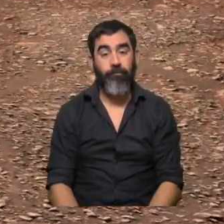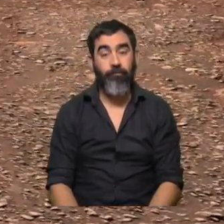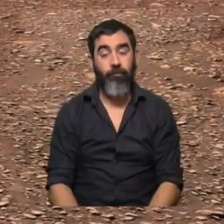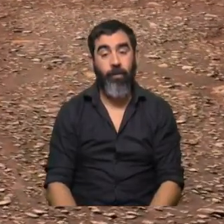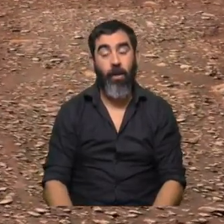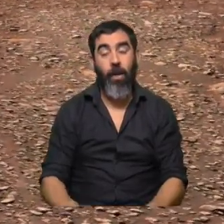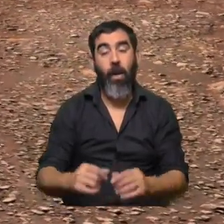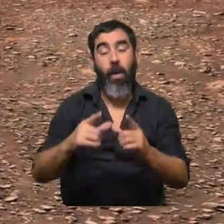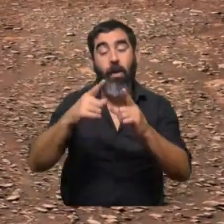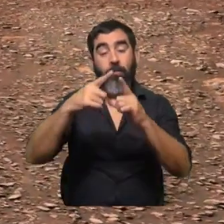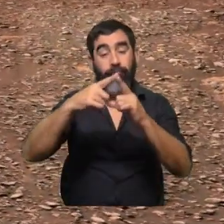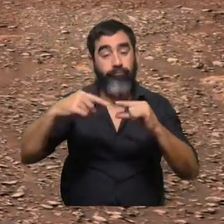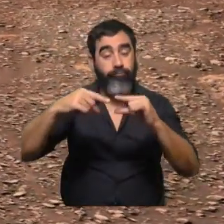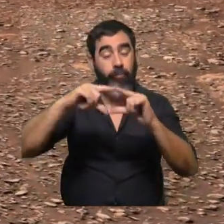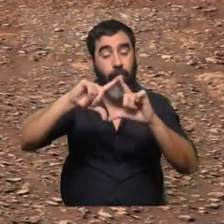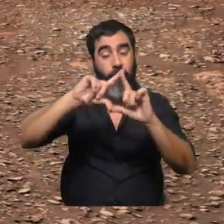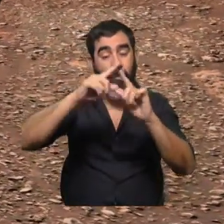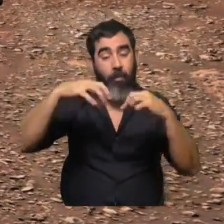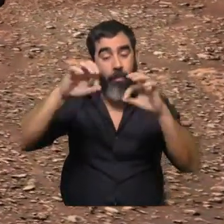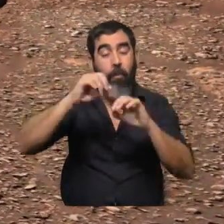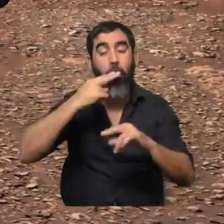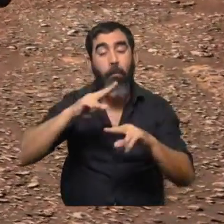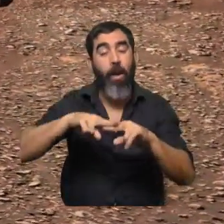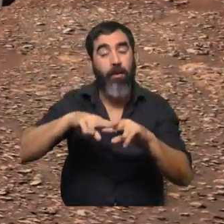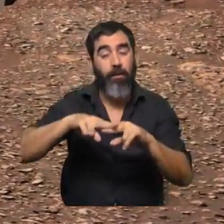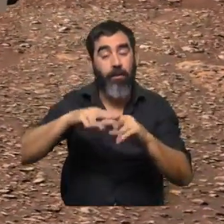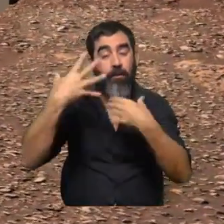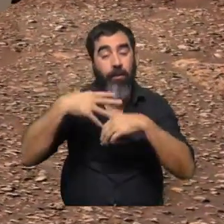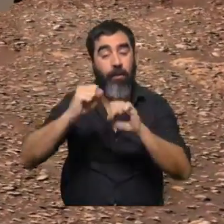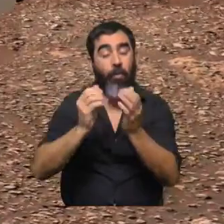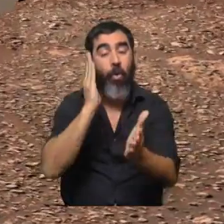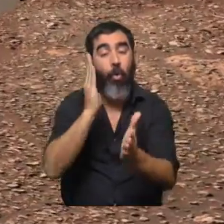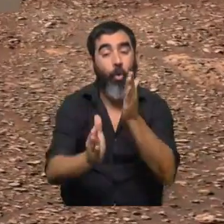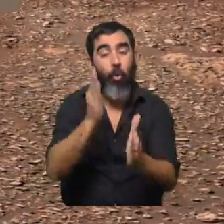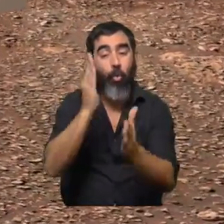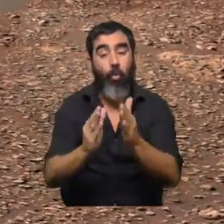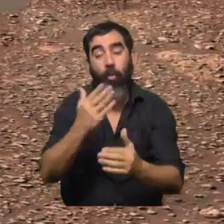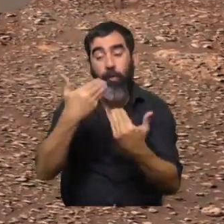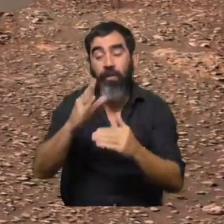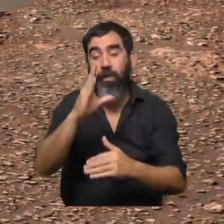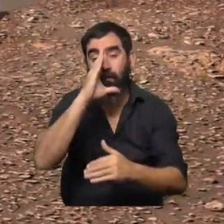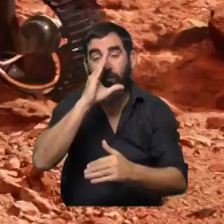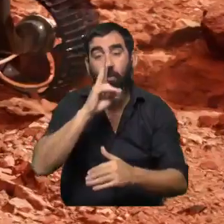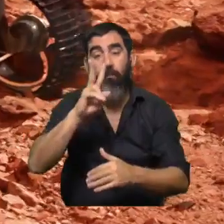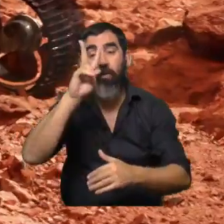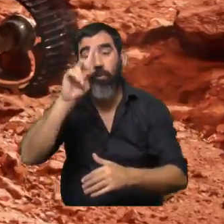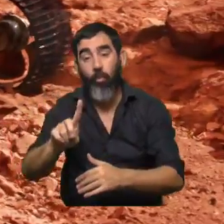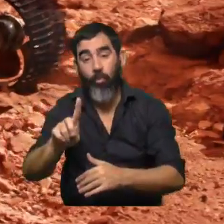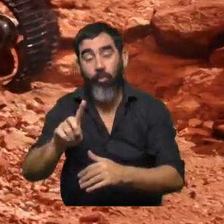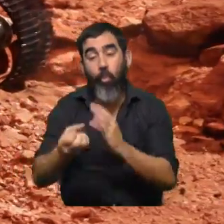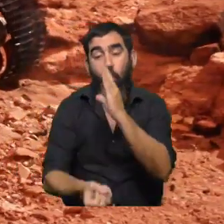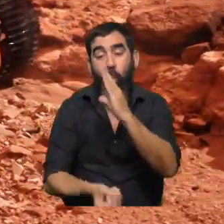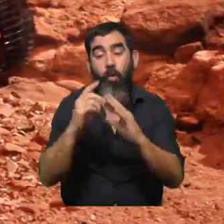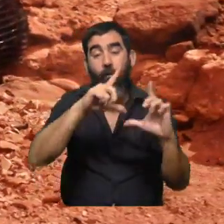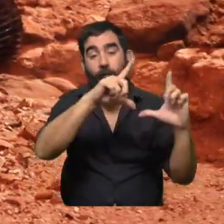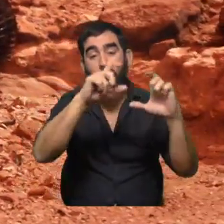Marte y un nuevo hallazgo. El robot Perseverance de la NASA, que explora Marte desde febrero de 2021, compartió nuevas